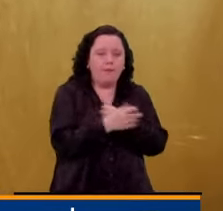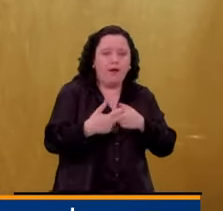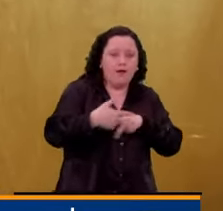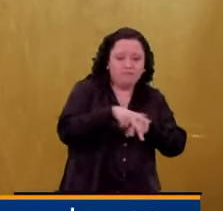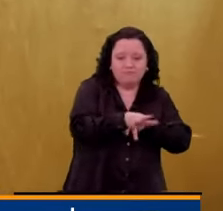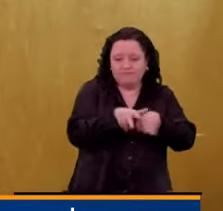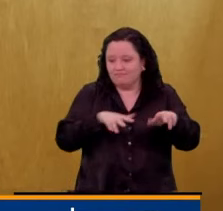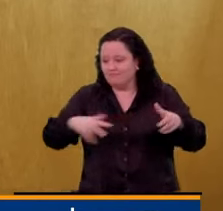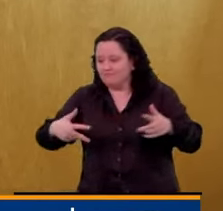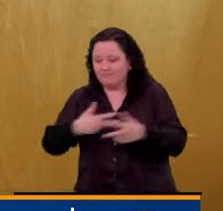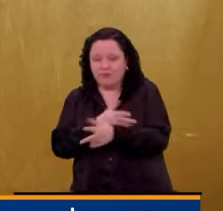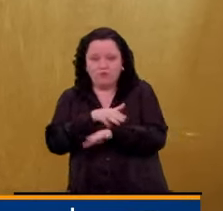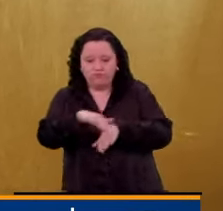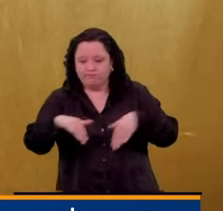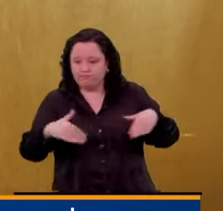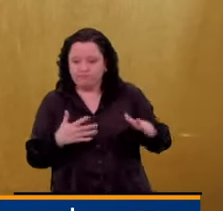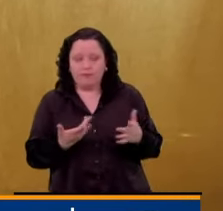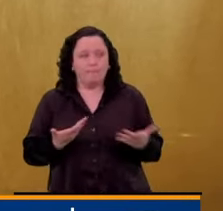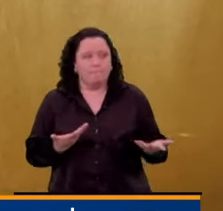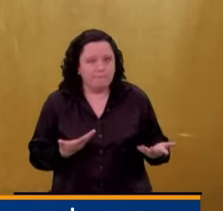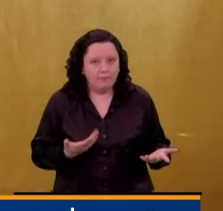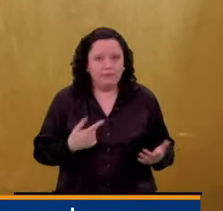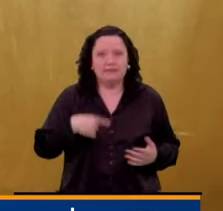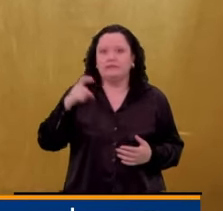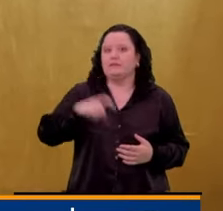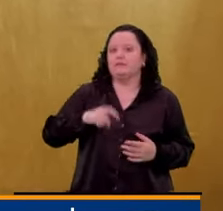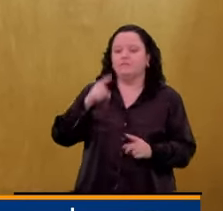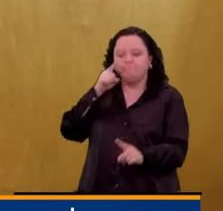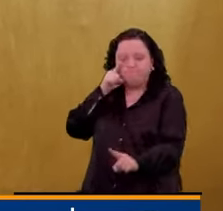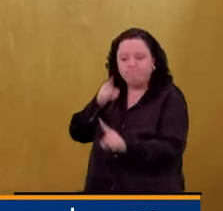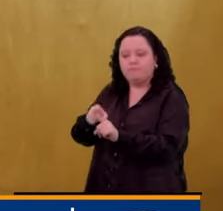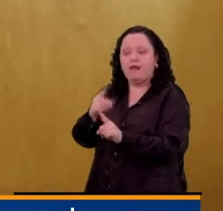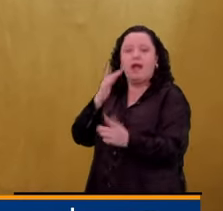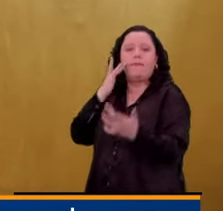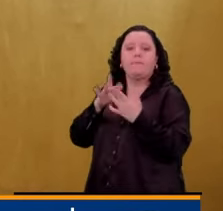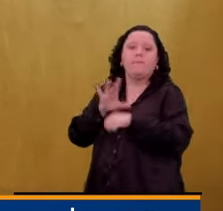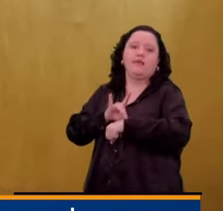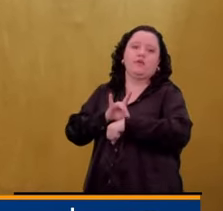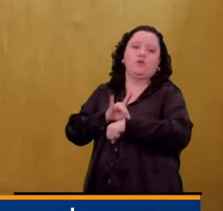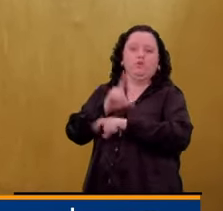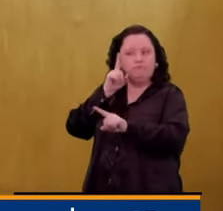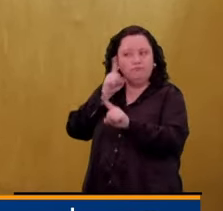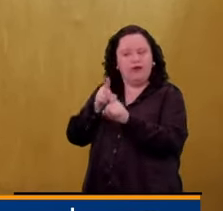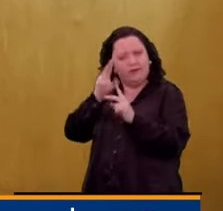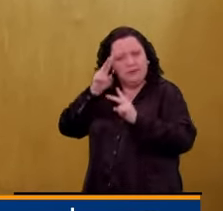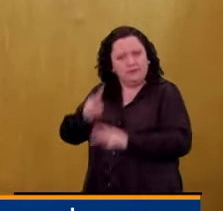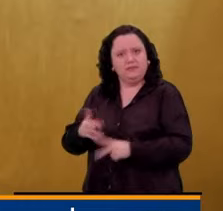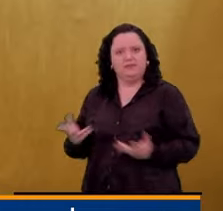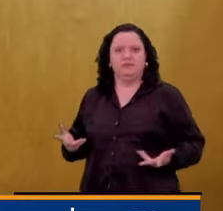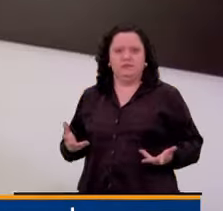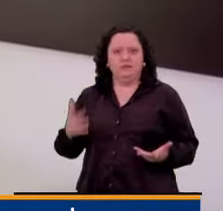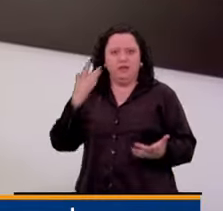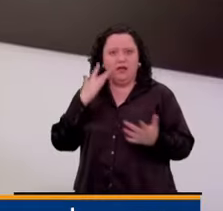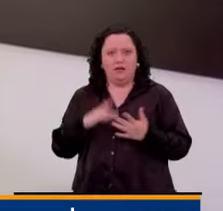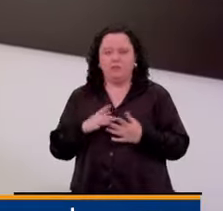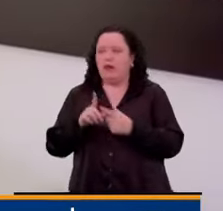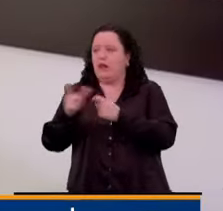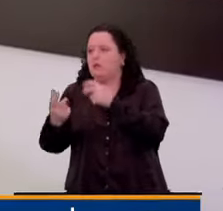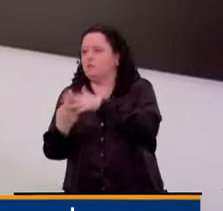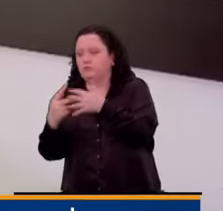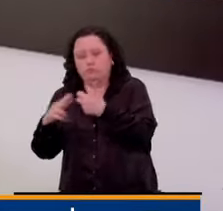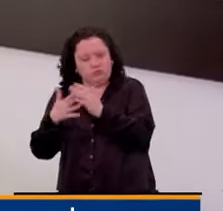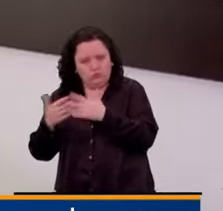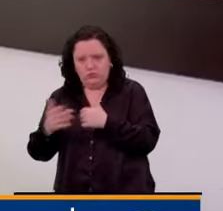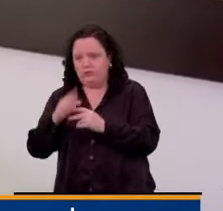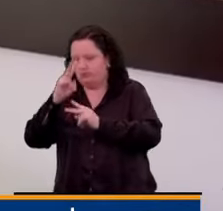Necesitamos una línea que respete la misión médica. La misión médica se respeta a nivel mundial aún en los grandes conflictos. Con